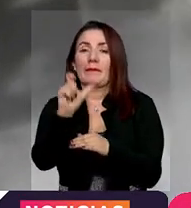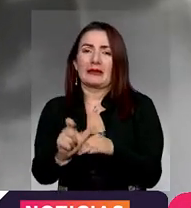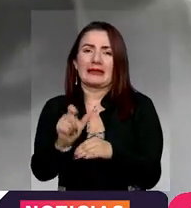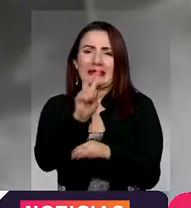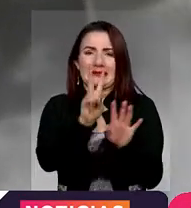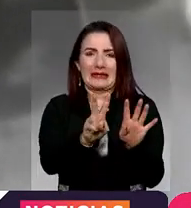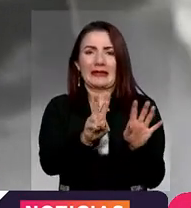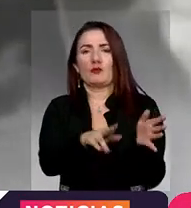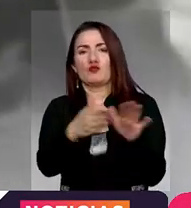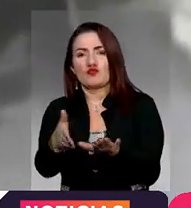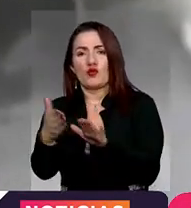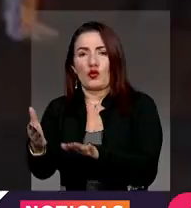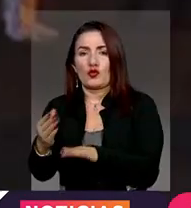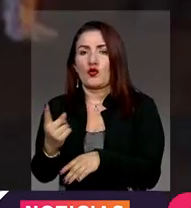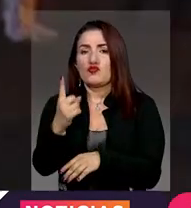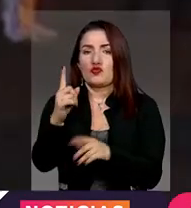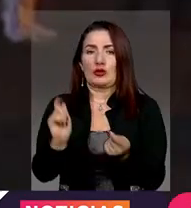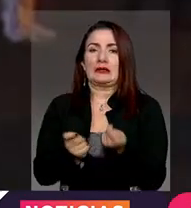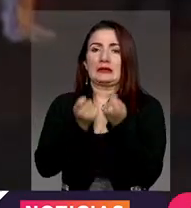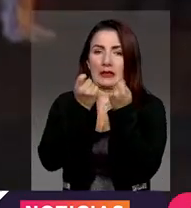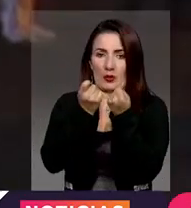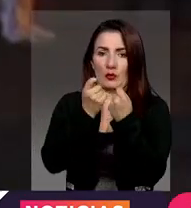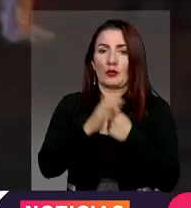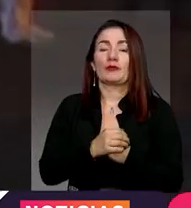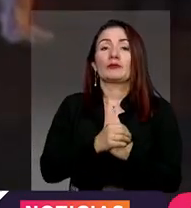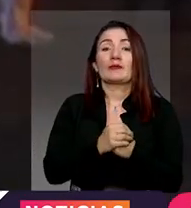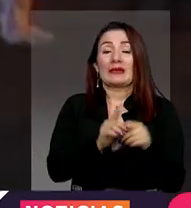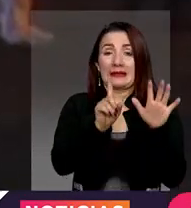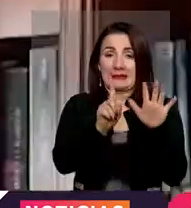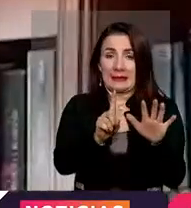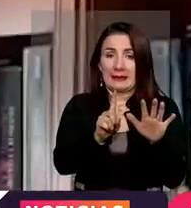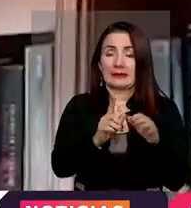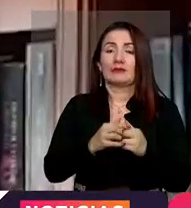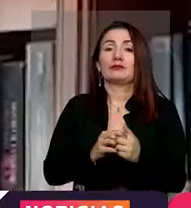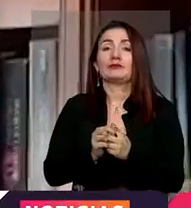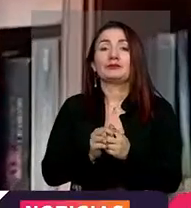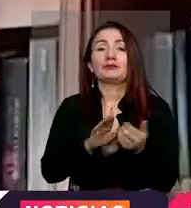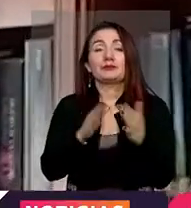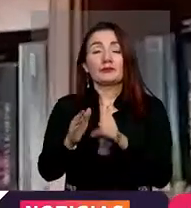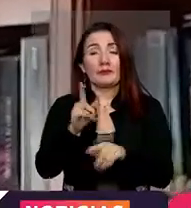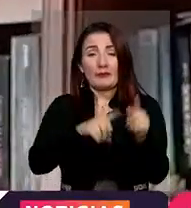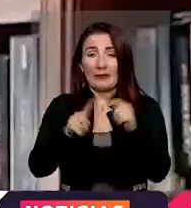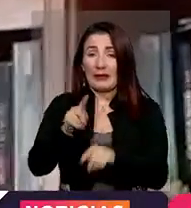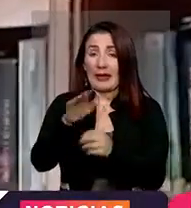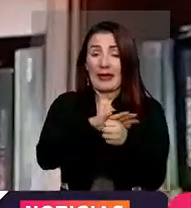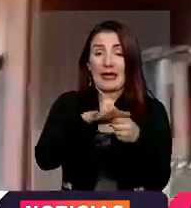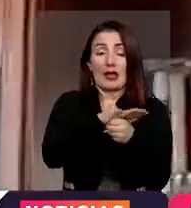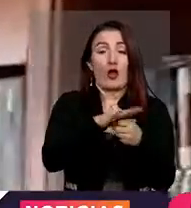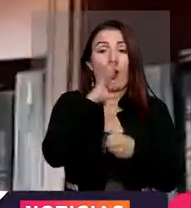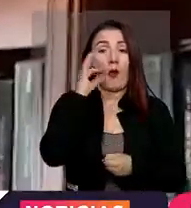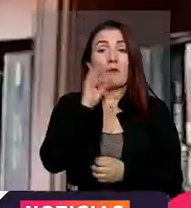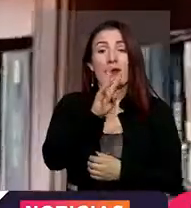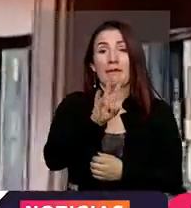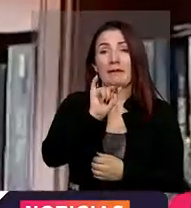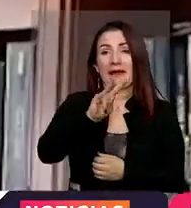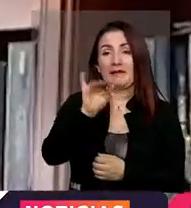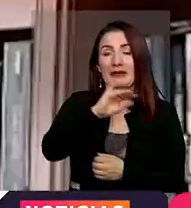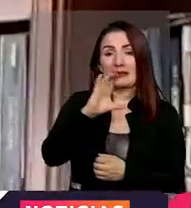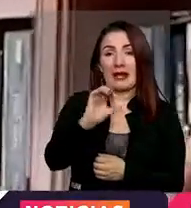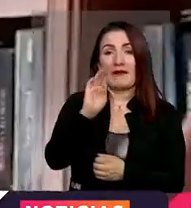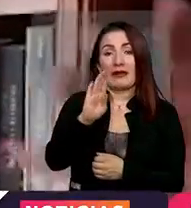7 personas ocasionando la muerte a seis de ellas en el caso de que el señor vives caballero se ha